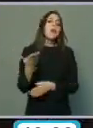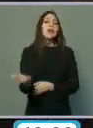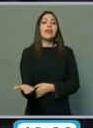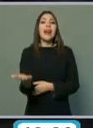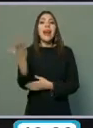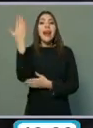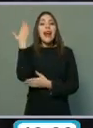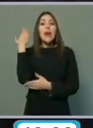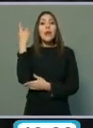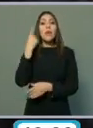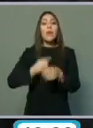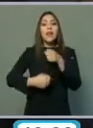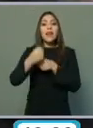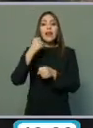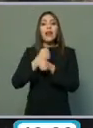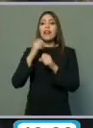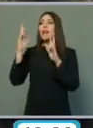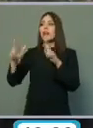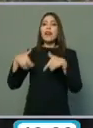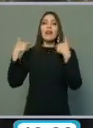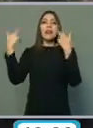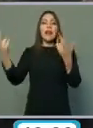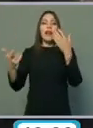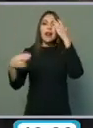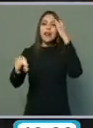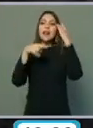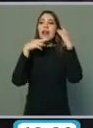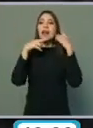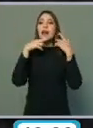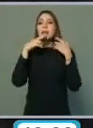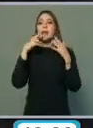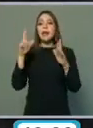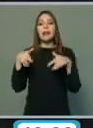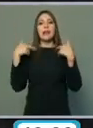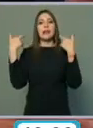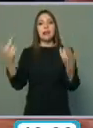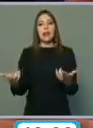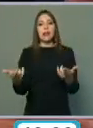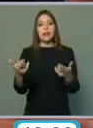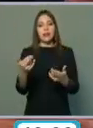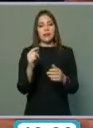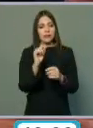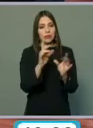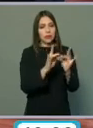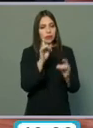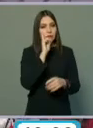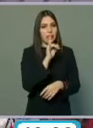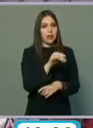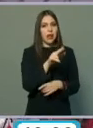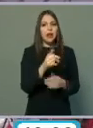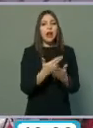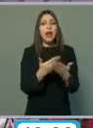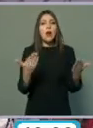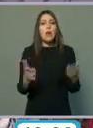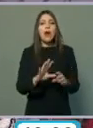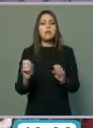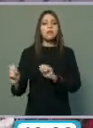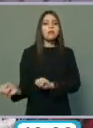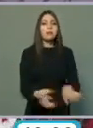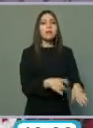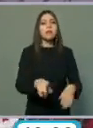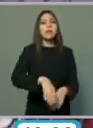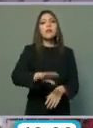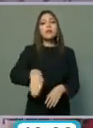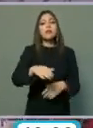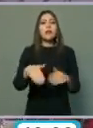casa. Hace un año fue un regalo de Navidad. Llegó a la casa, a alguna casa, ¿no? Como ahorita nos va a platicar Diana, y hoy se encuentra buscando casa.